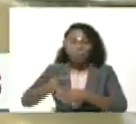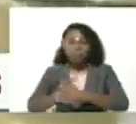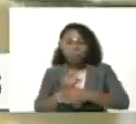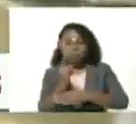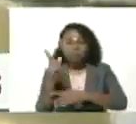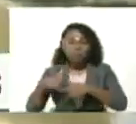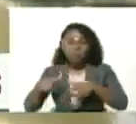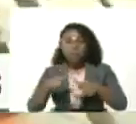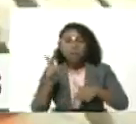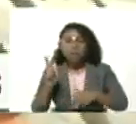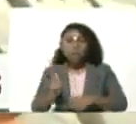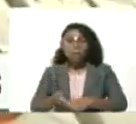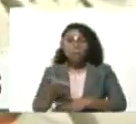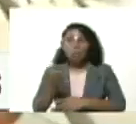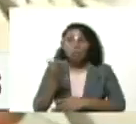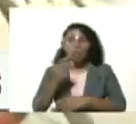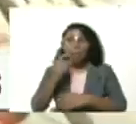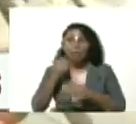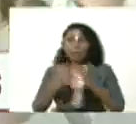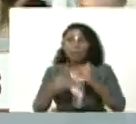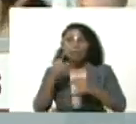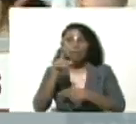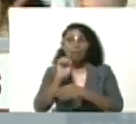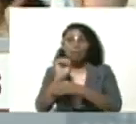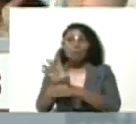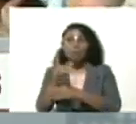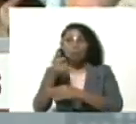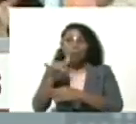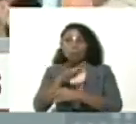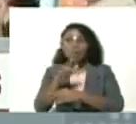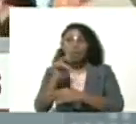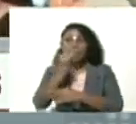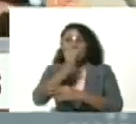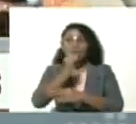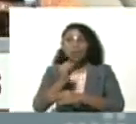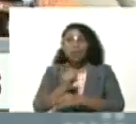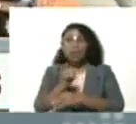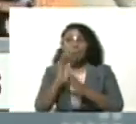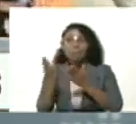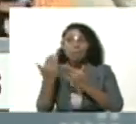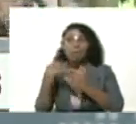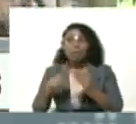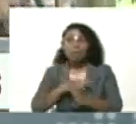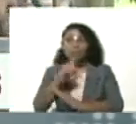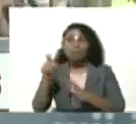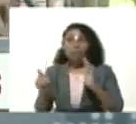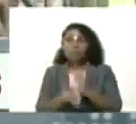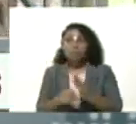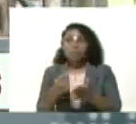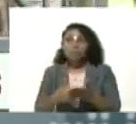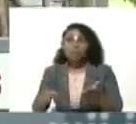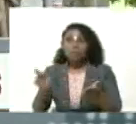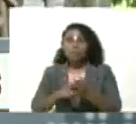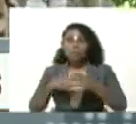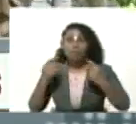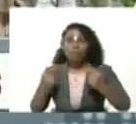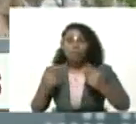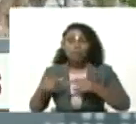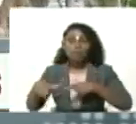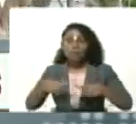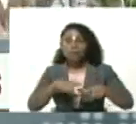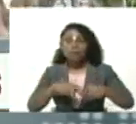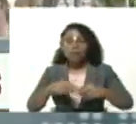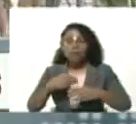zona. Por eso es importantísimo el mensaje que usted le ha enviado a la población del Zulia del apoyo absoluto para reactivar nuevamente esta zona